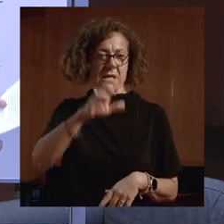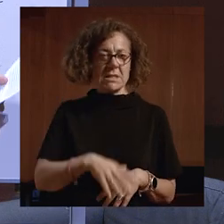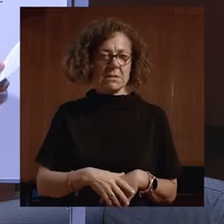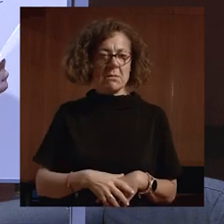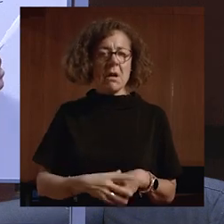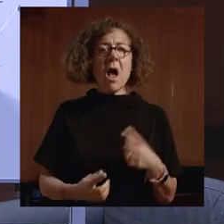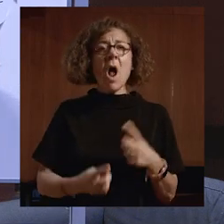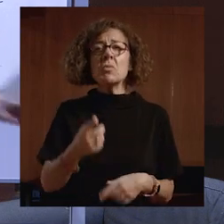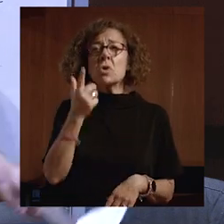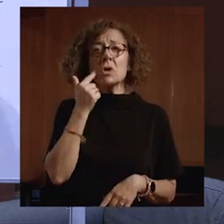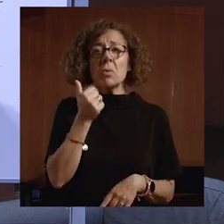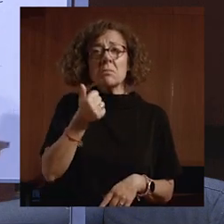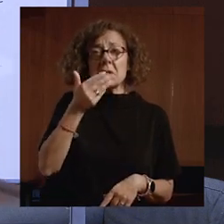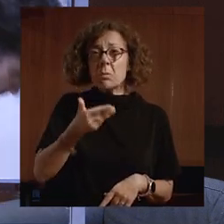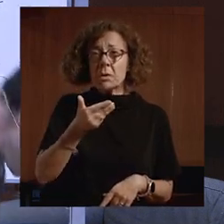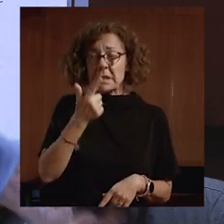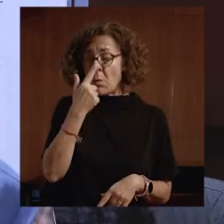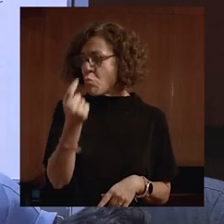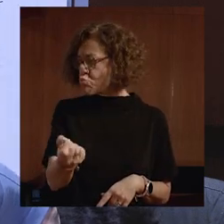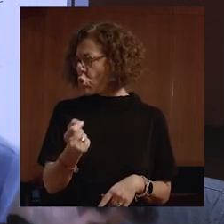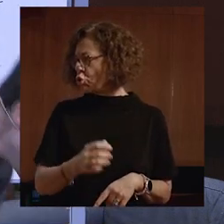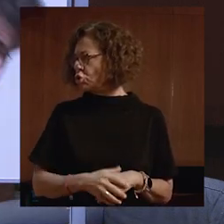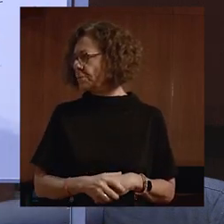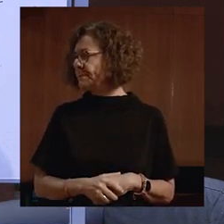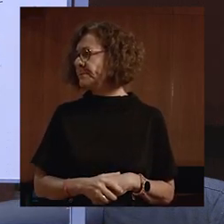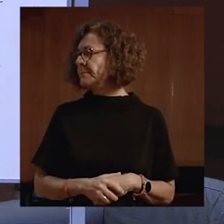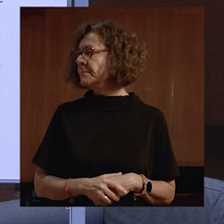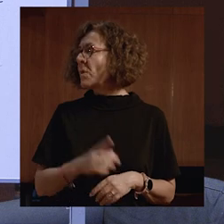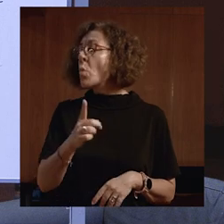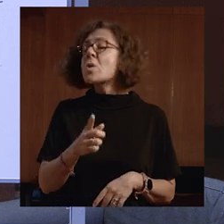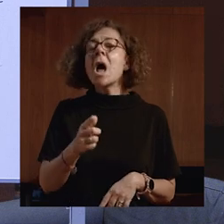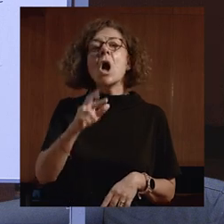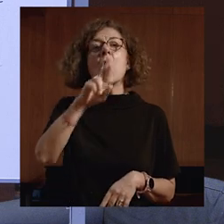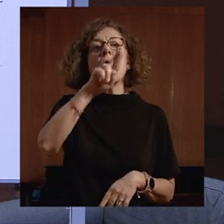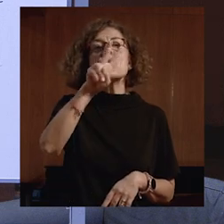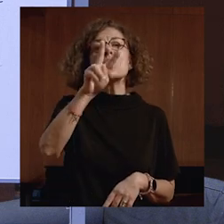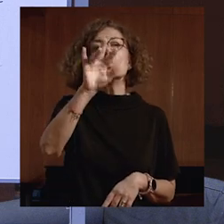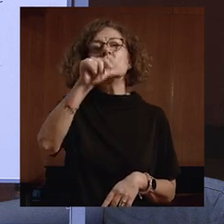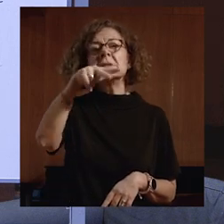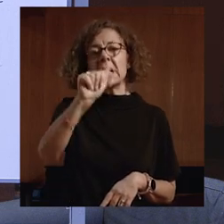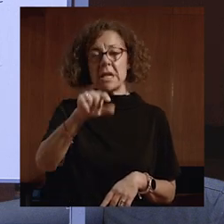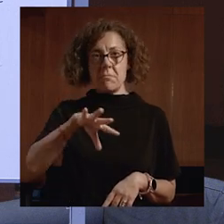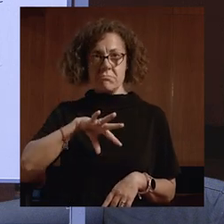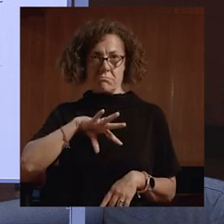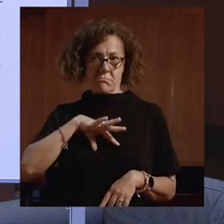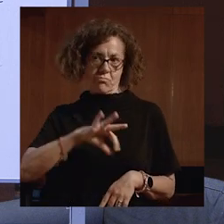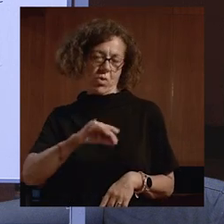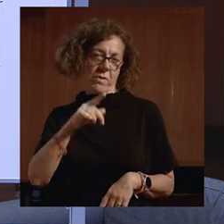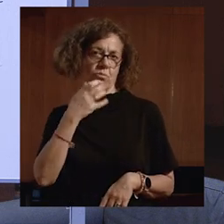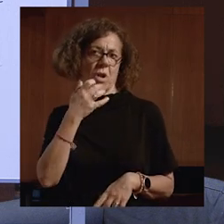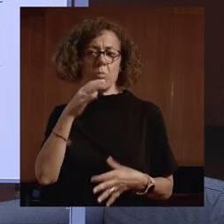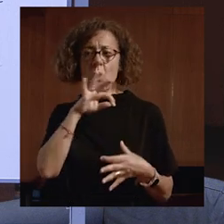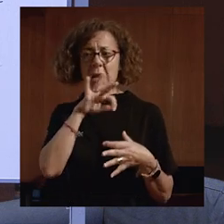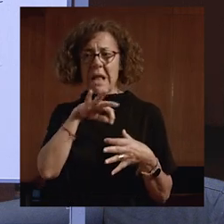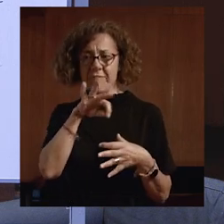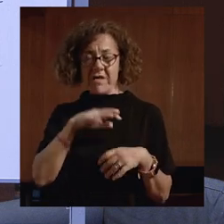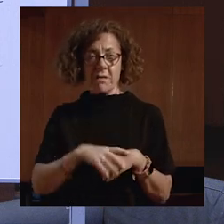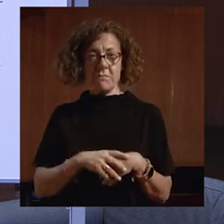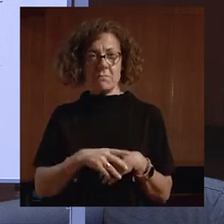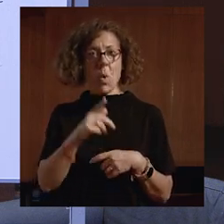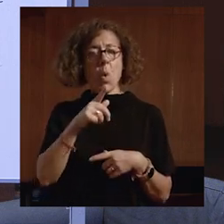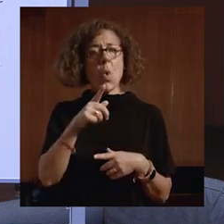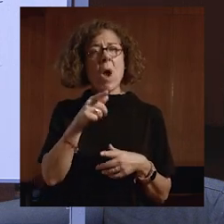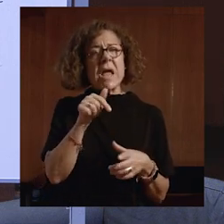ocurren más importantes. Y una rutina puede ser lo de tomarse el café, por ejemplo. Una rutina, en parte,